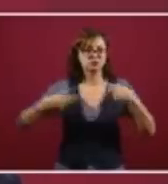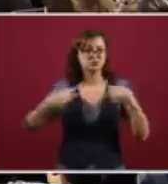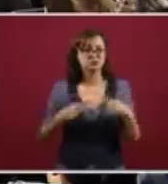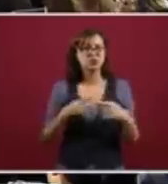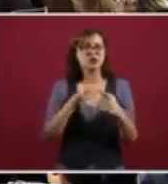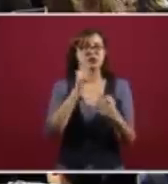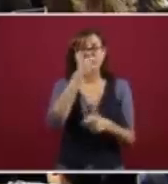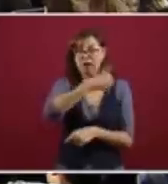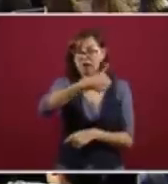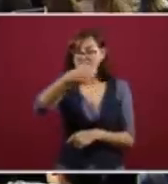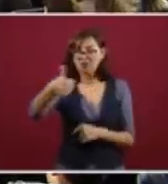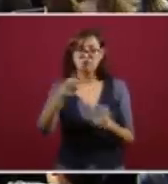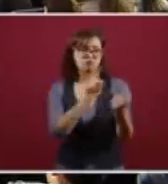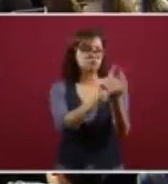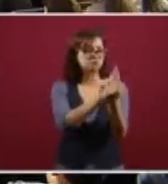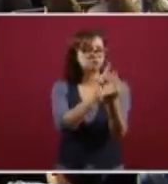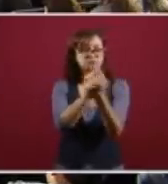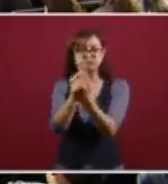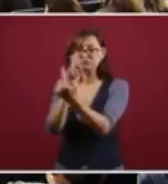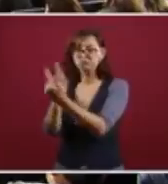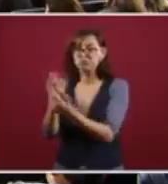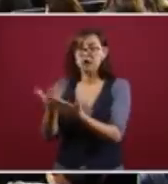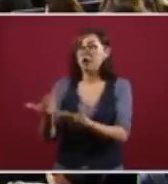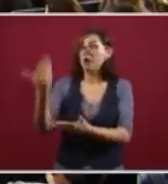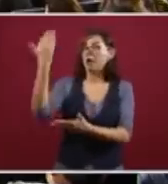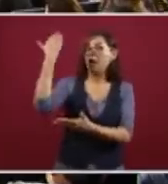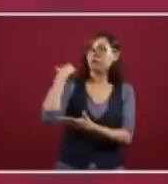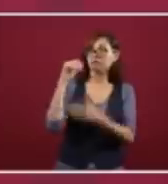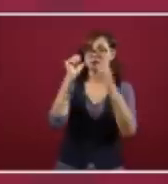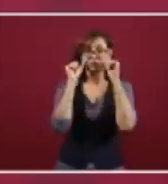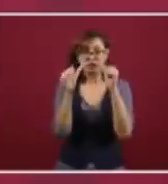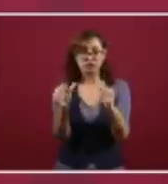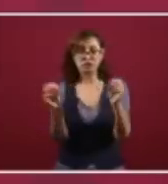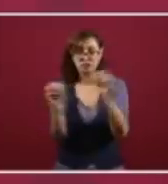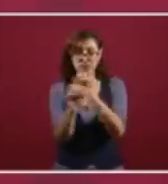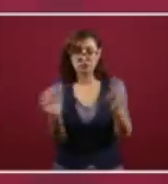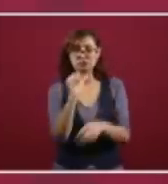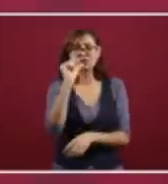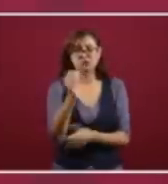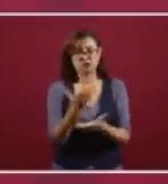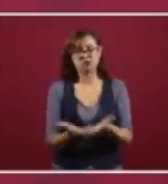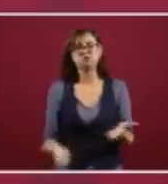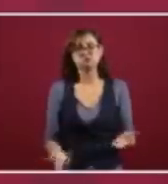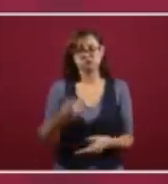y que si no fue atendida adecuadamente, la estamos atendiendo